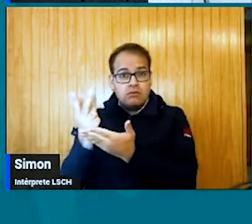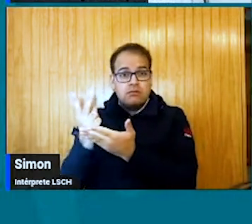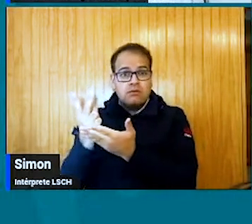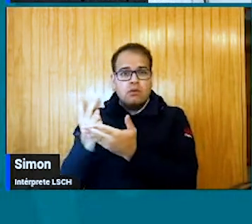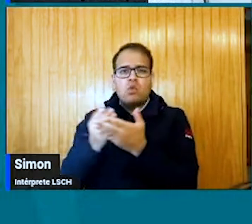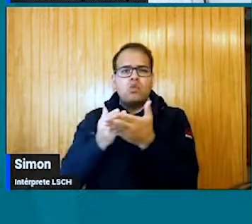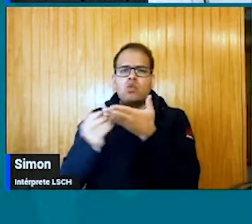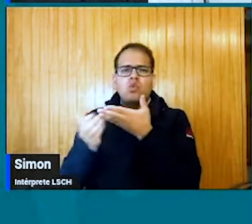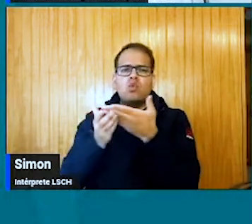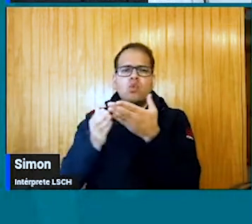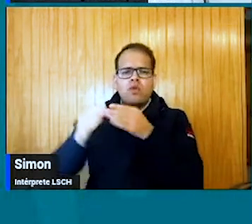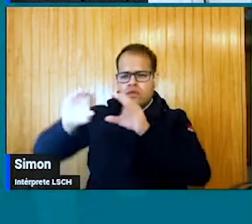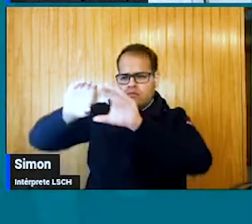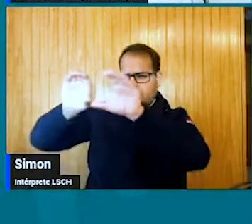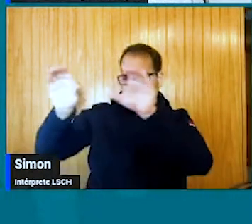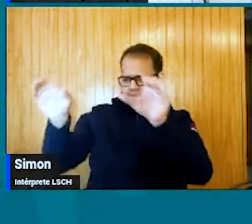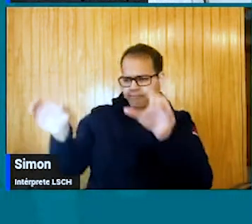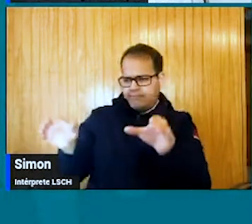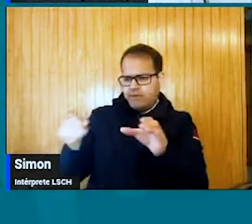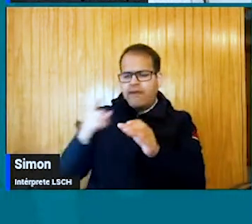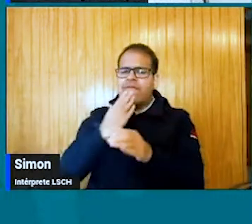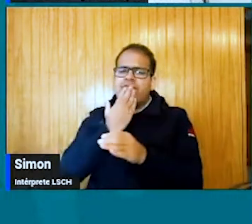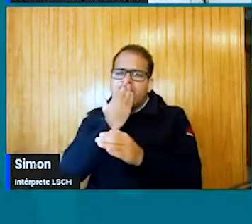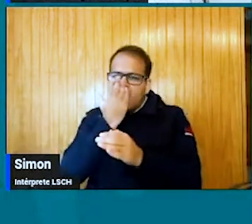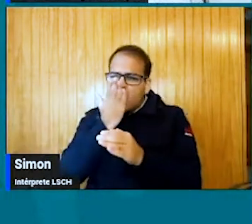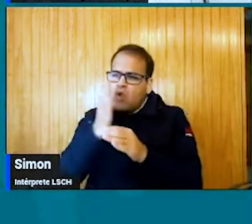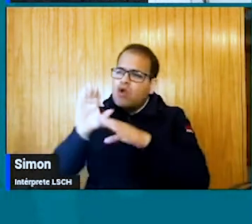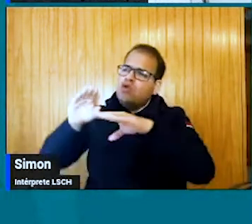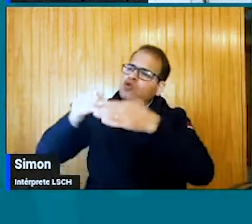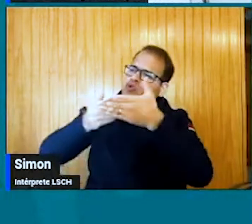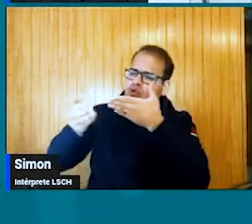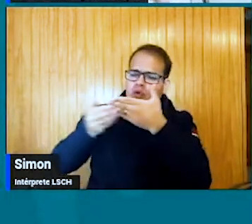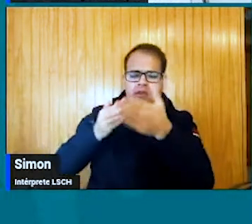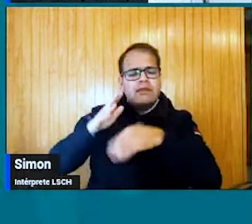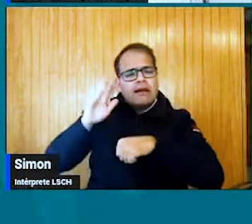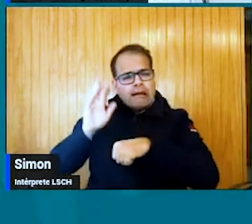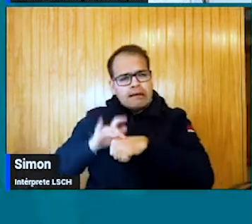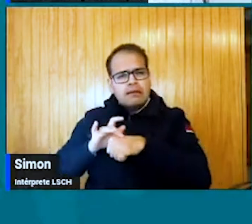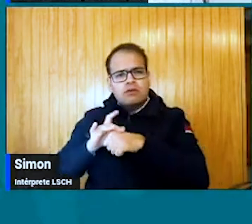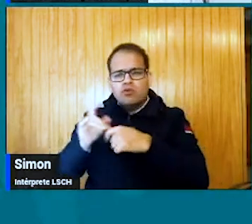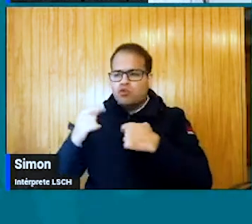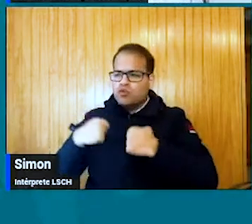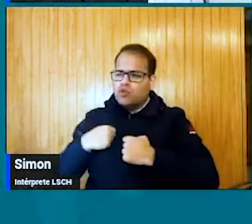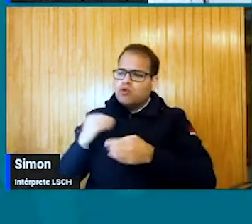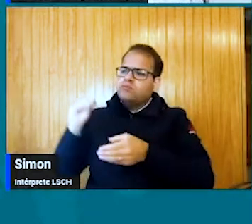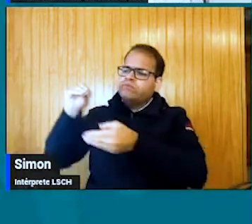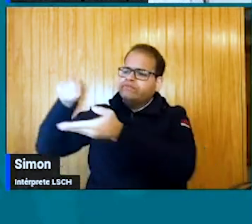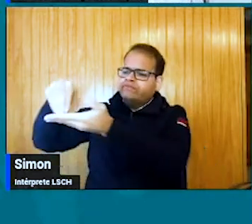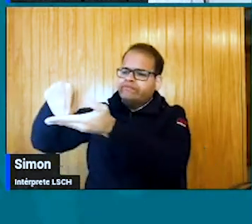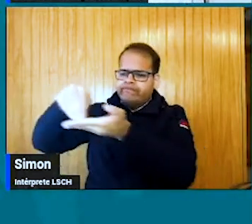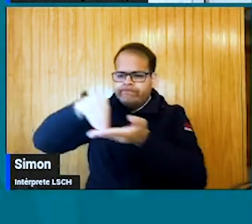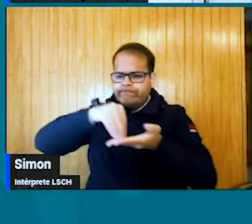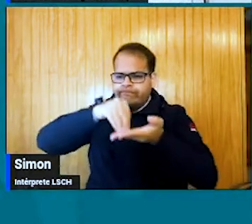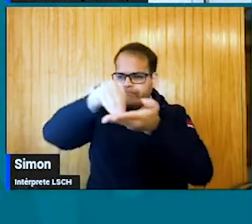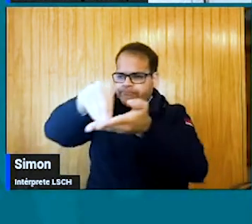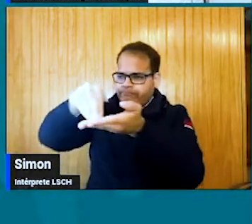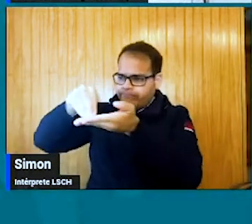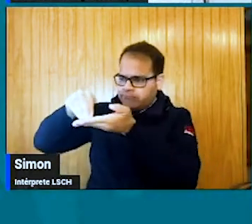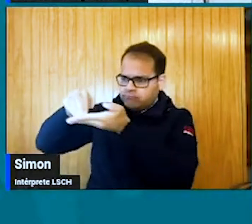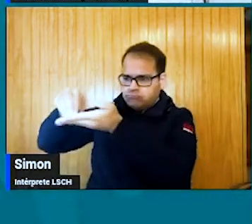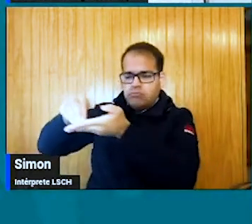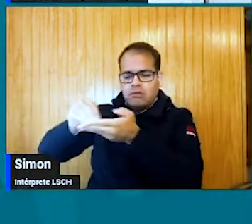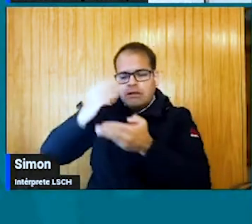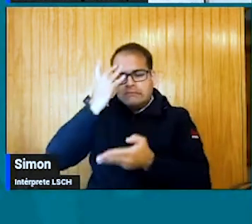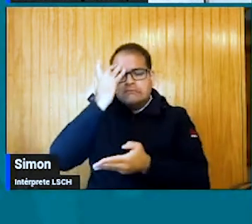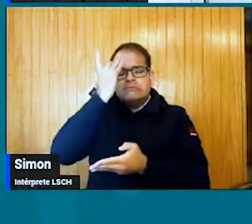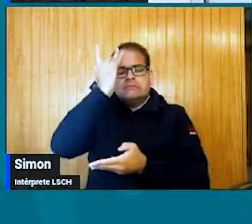dónde es más helado el huerto. Por lo tanto, podemos saber cómo instalar mejor las máquinas. Y si es que hay